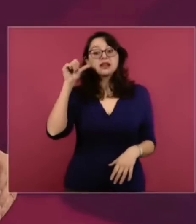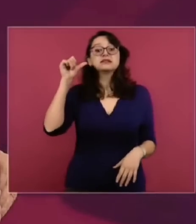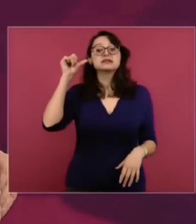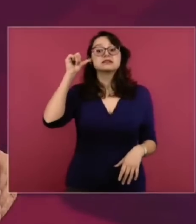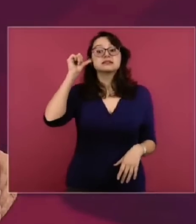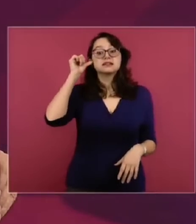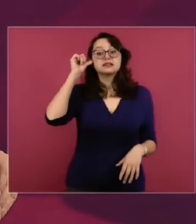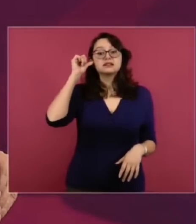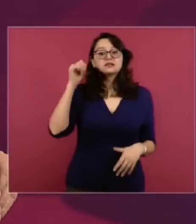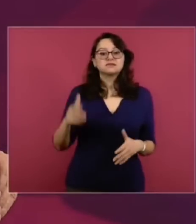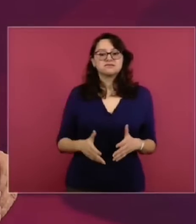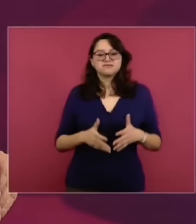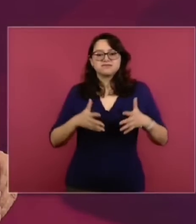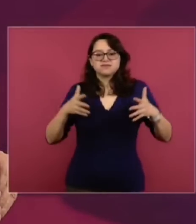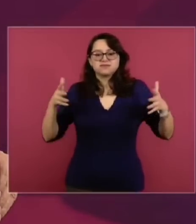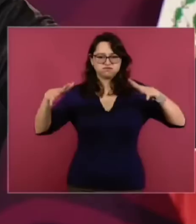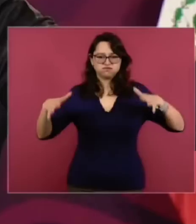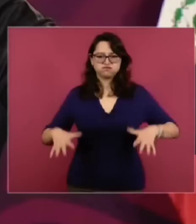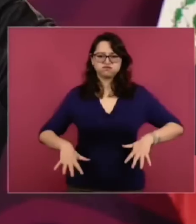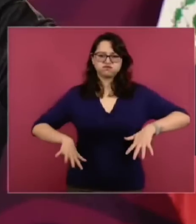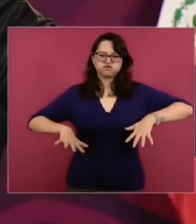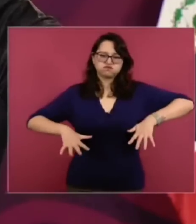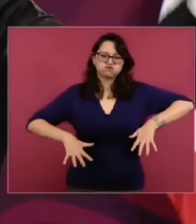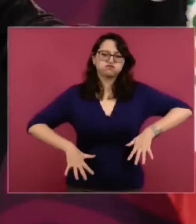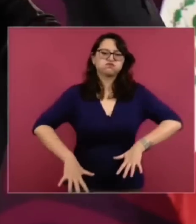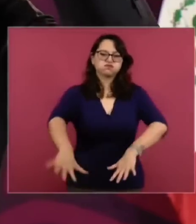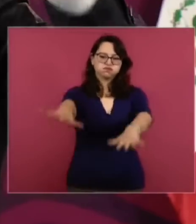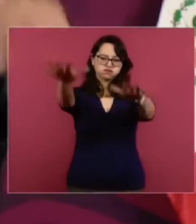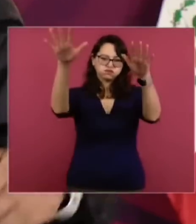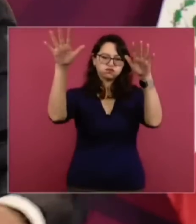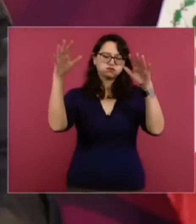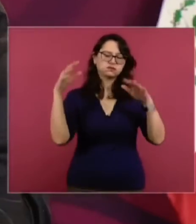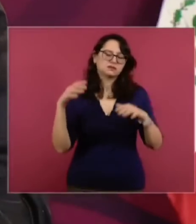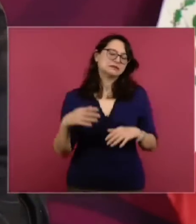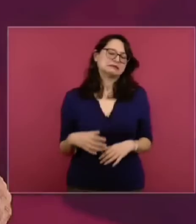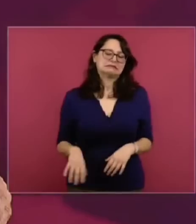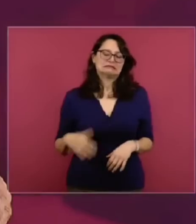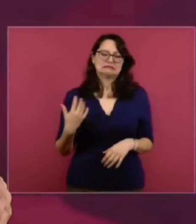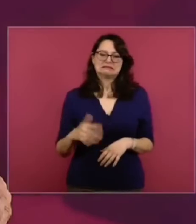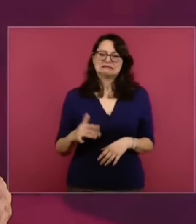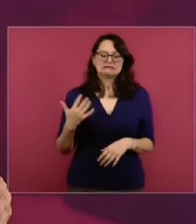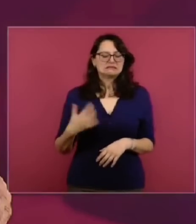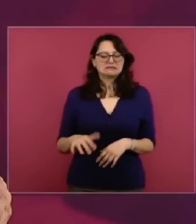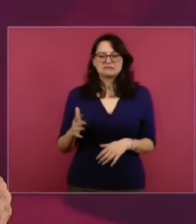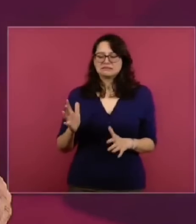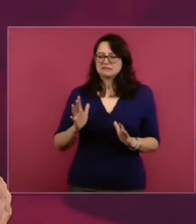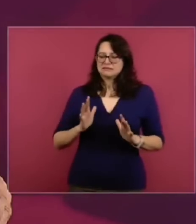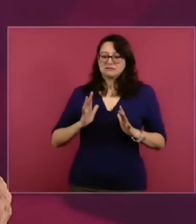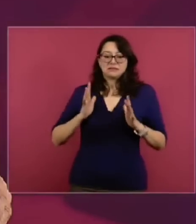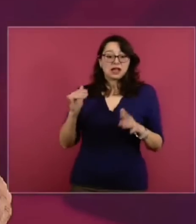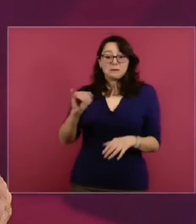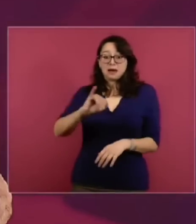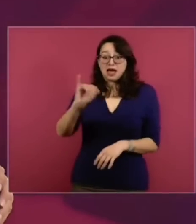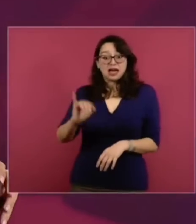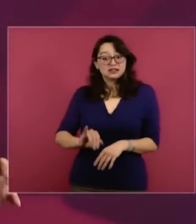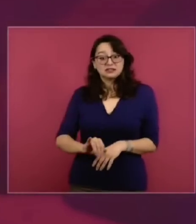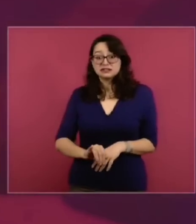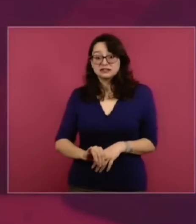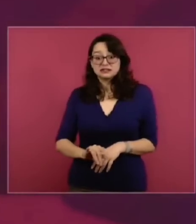estaba a más de 100 Met algo nunca nunca visto Entonces